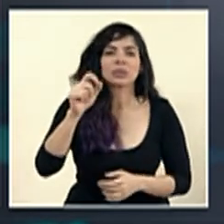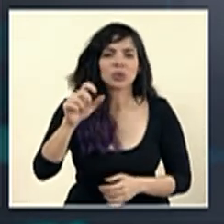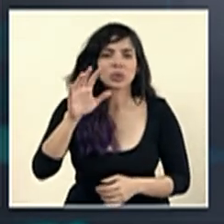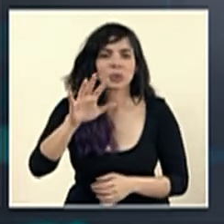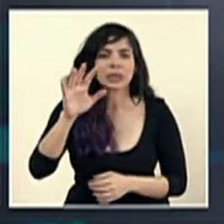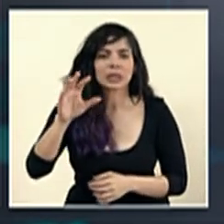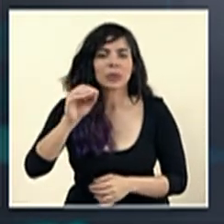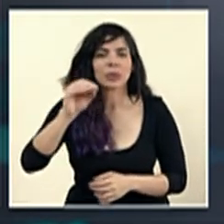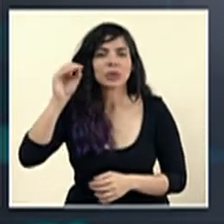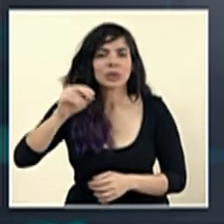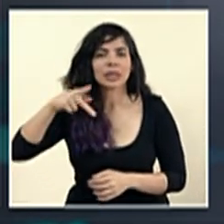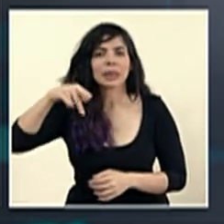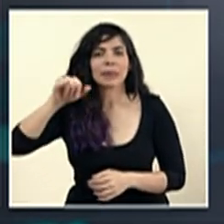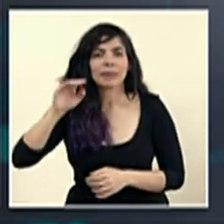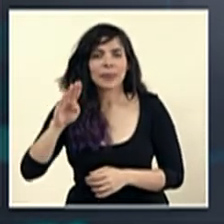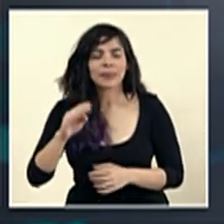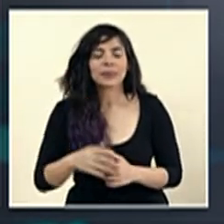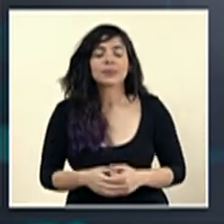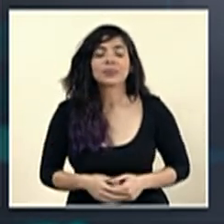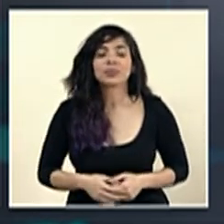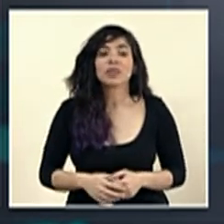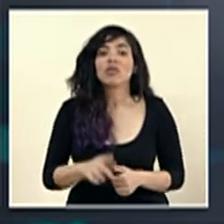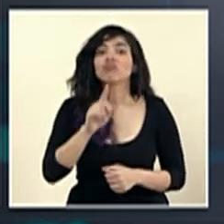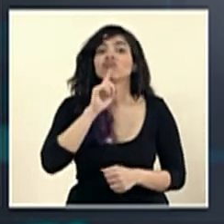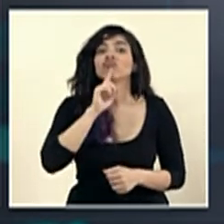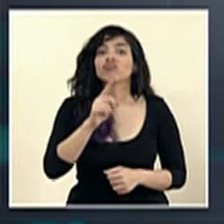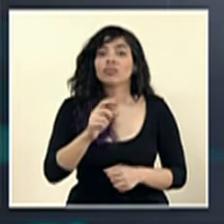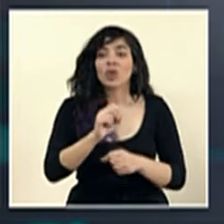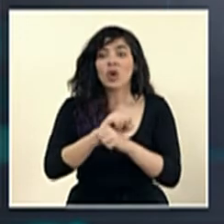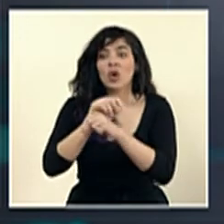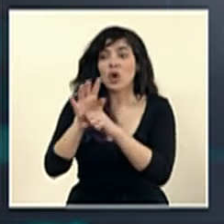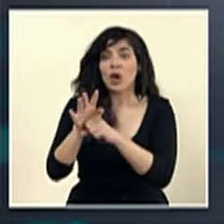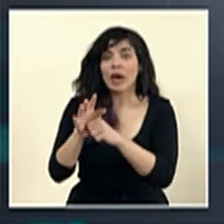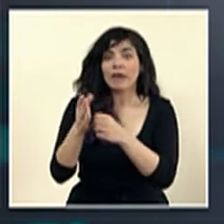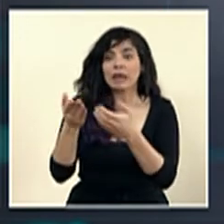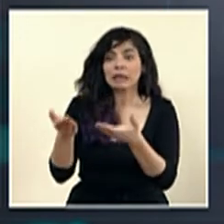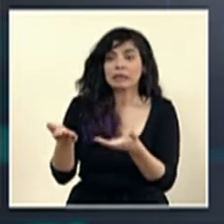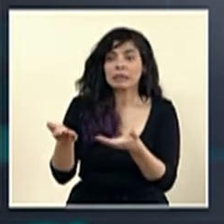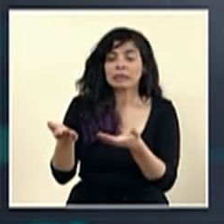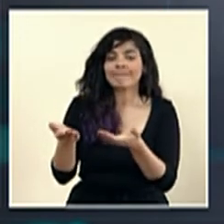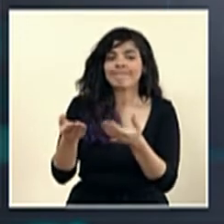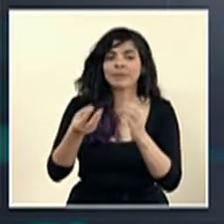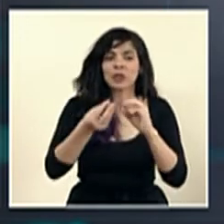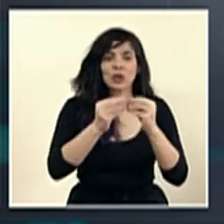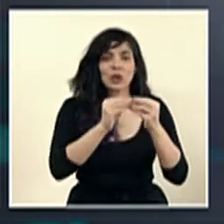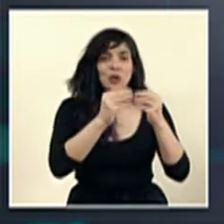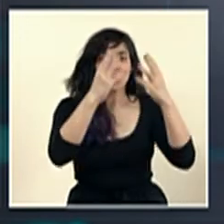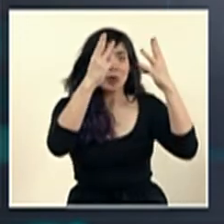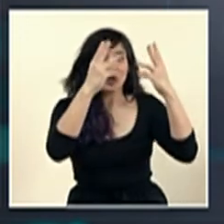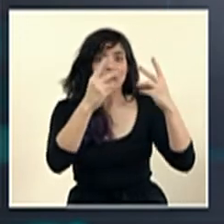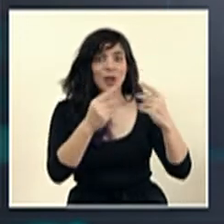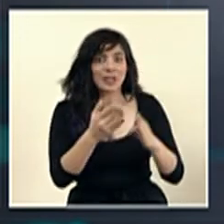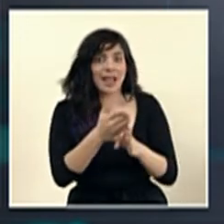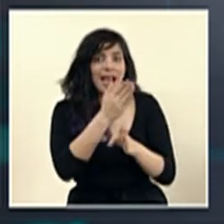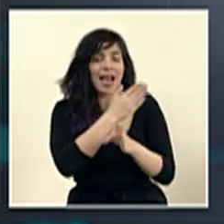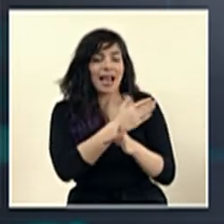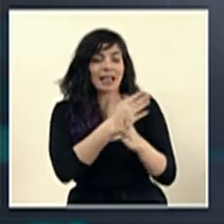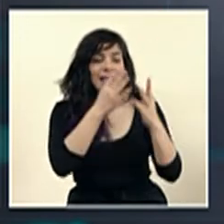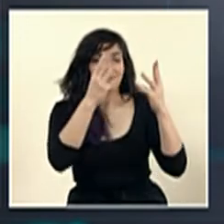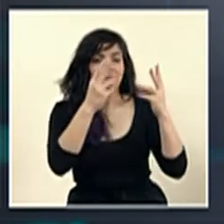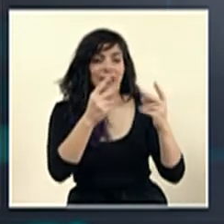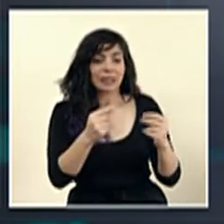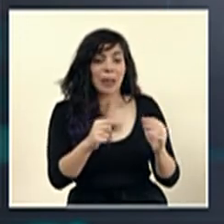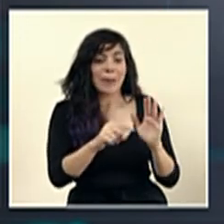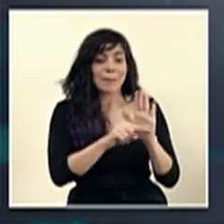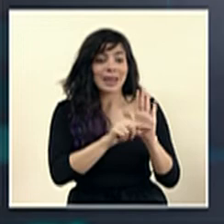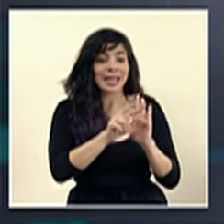10.55% del PIB. La realidad del coronavirus nos lleva a los números que les acabo de mencionar, de